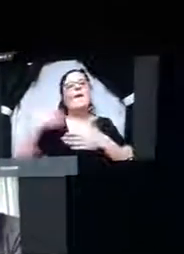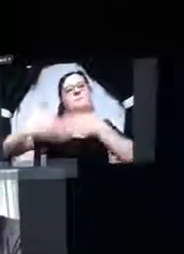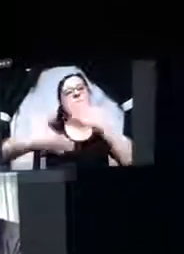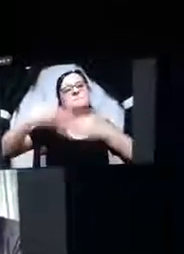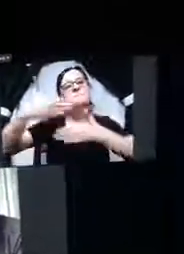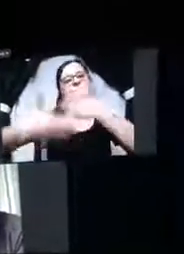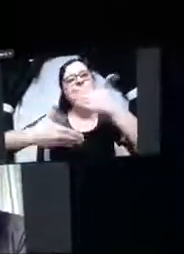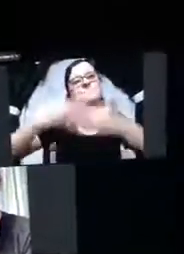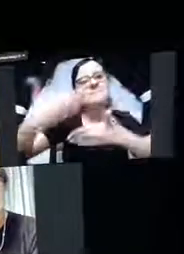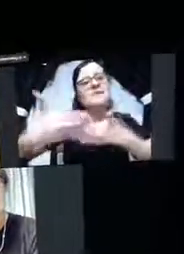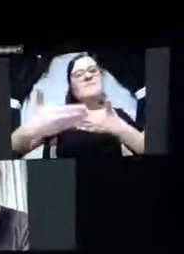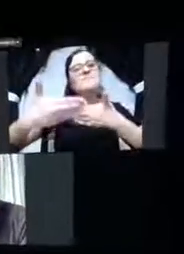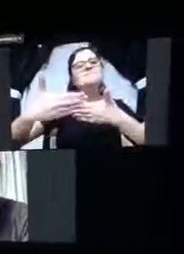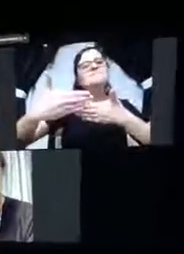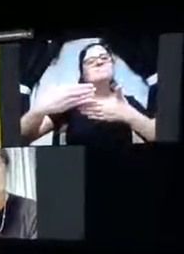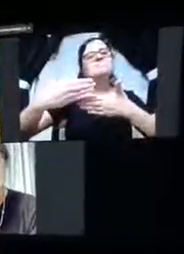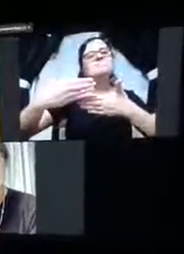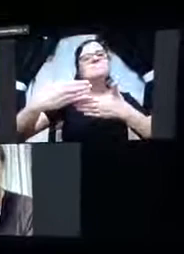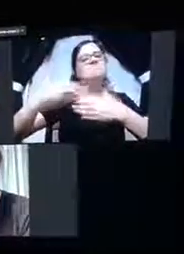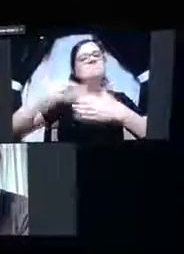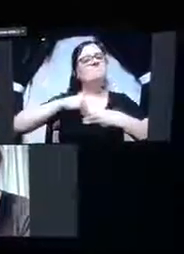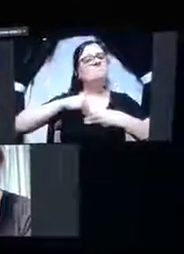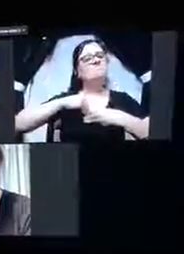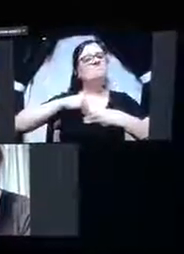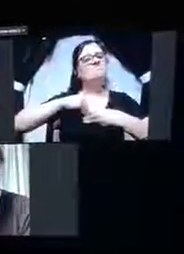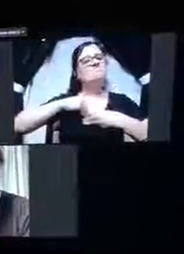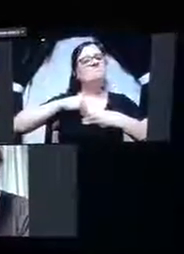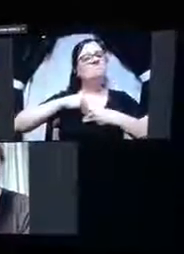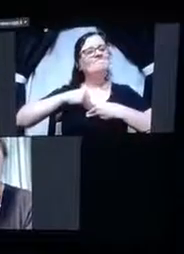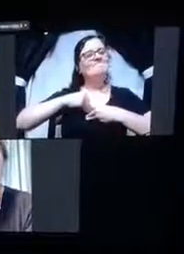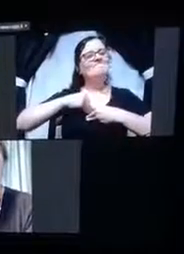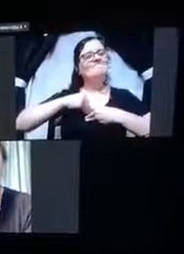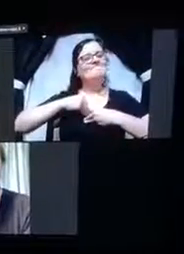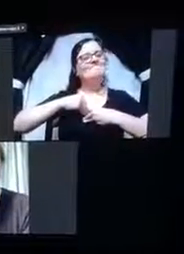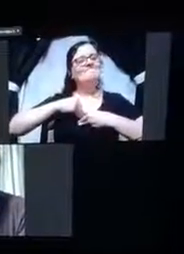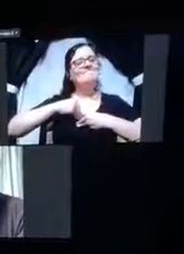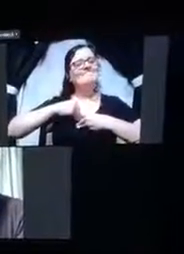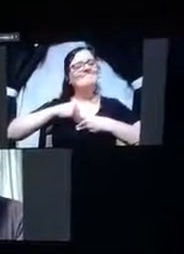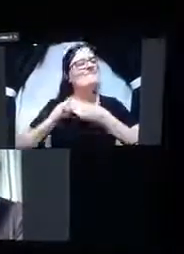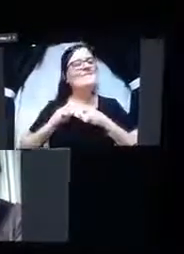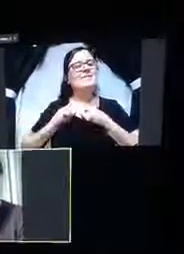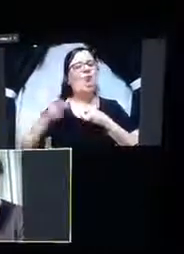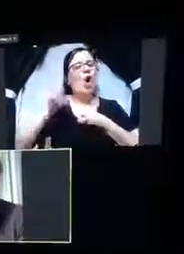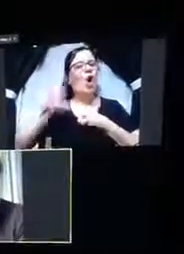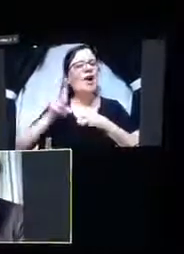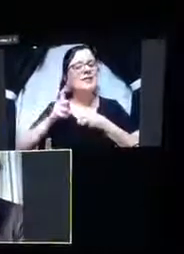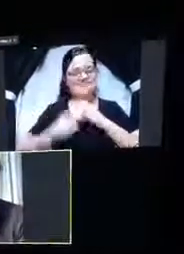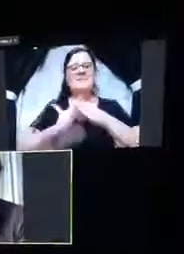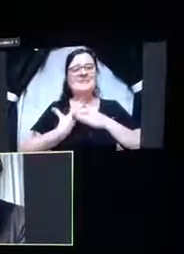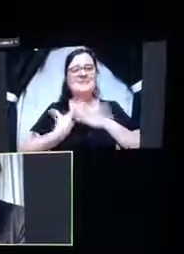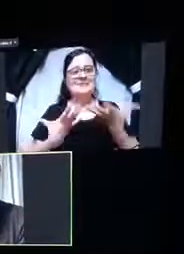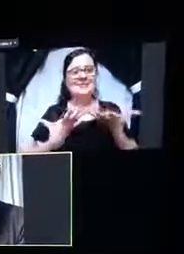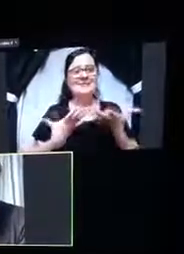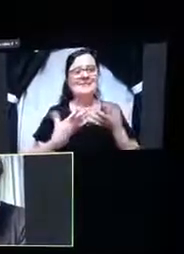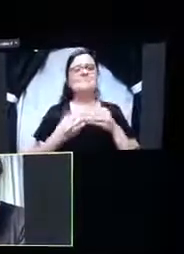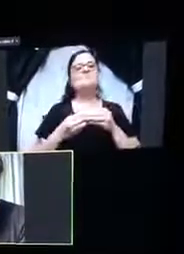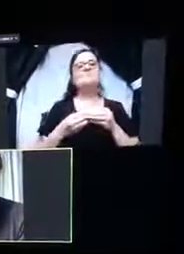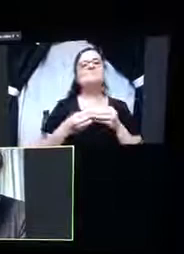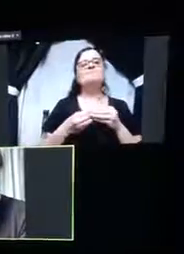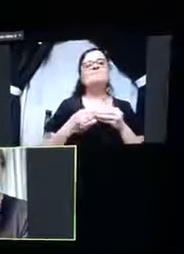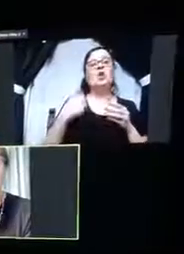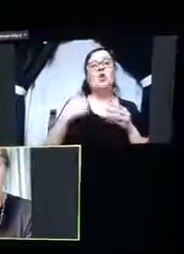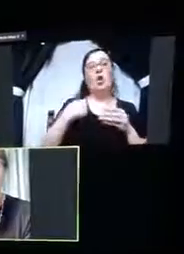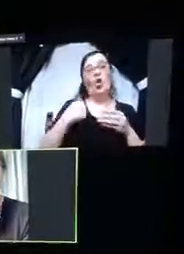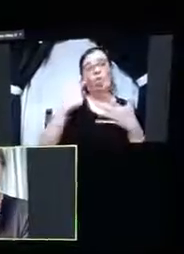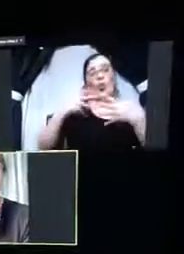el despertar a lo lingüístico lo hizo ella. Así que súper orgullosa. Es muy bueno porque, bueno, siempre yo desde